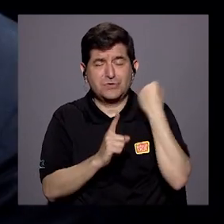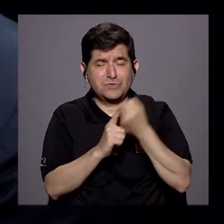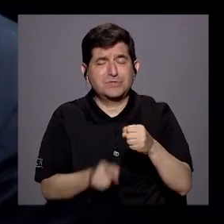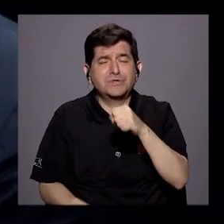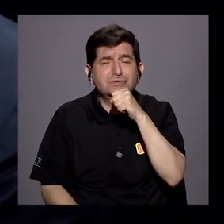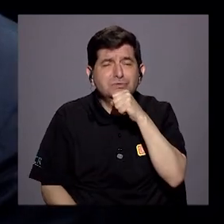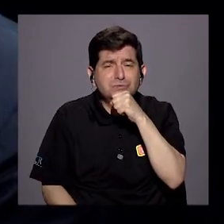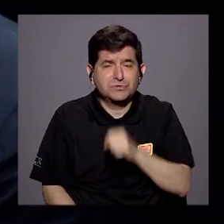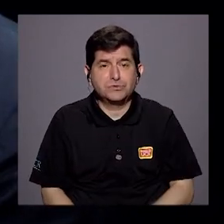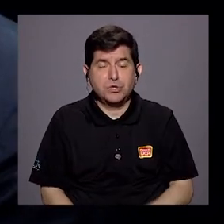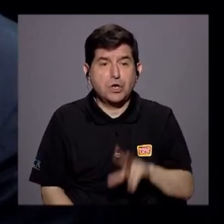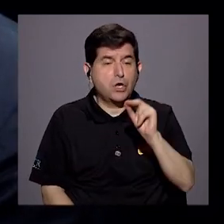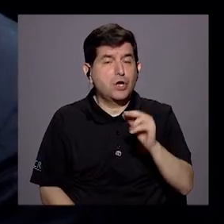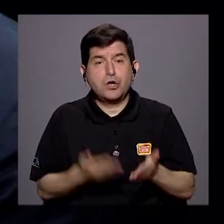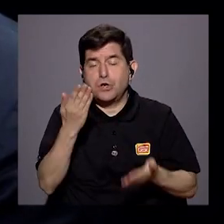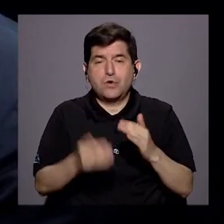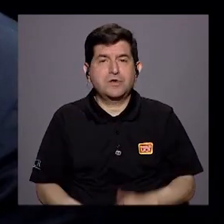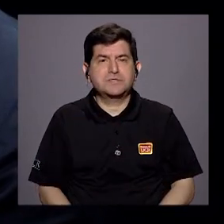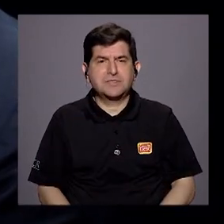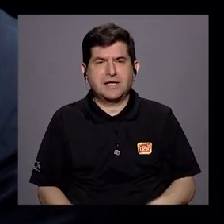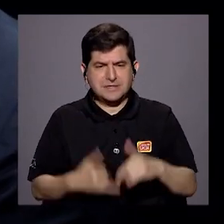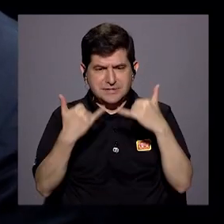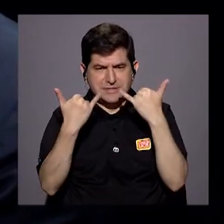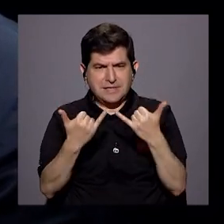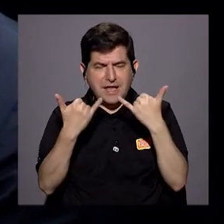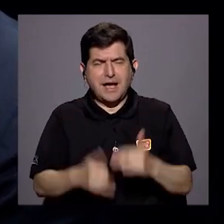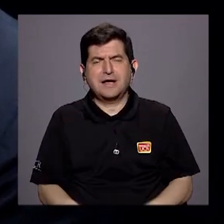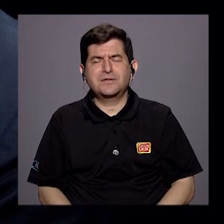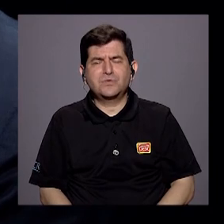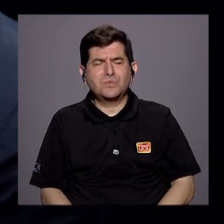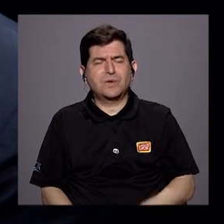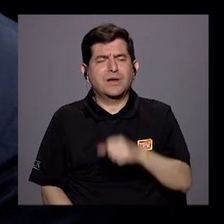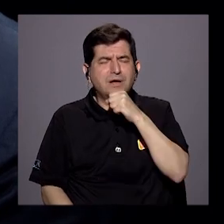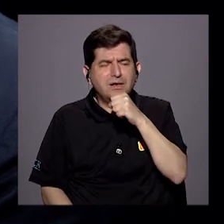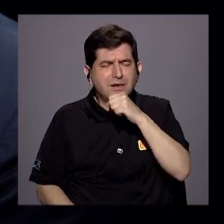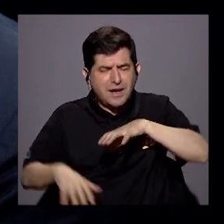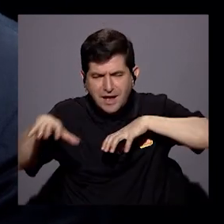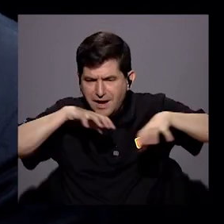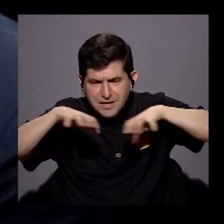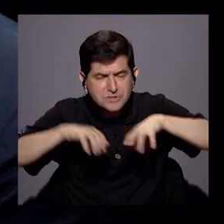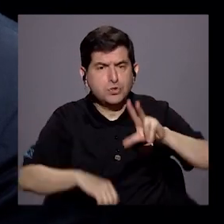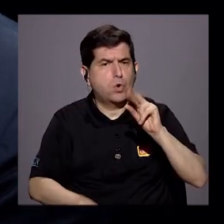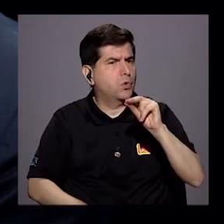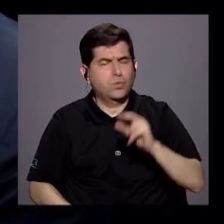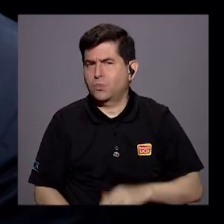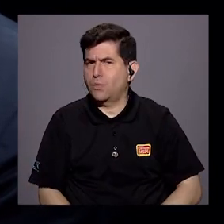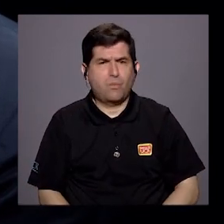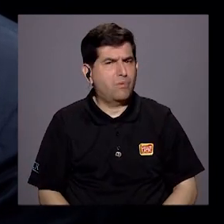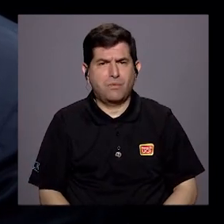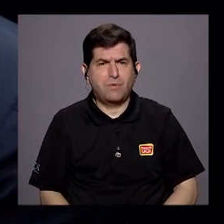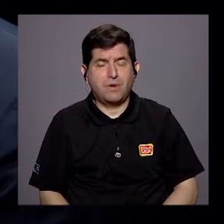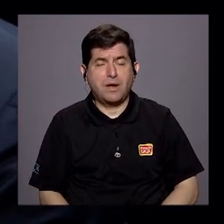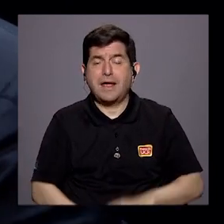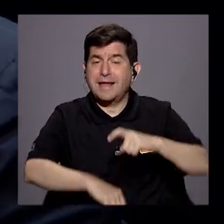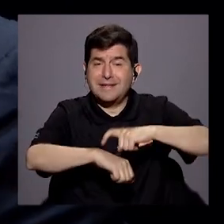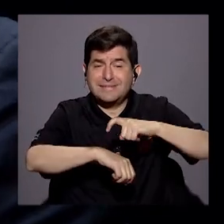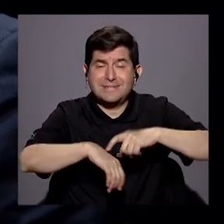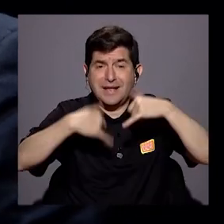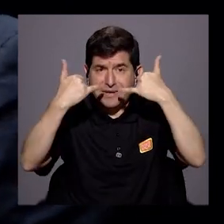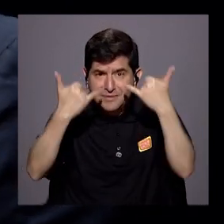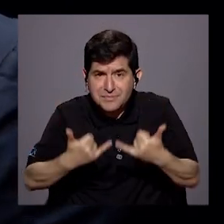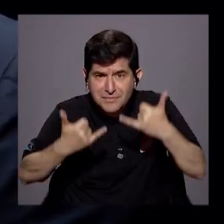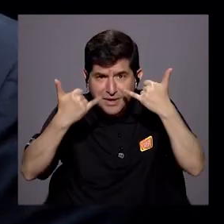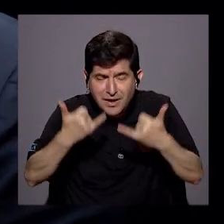eso no desde la geriatría actual que propone un envejecimiento activo sino más bien también desde una etapa en la que